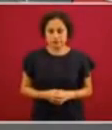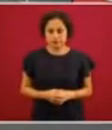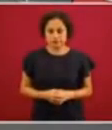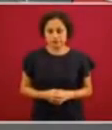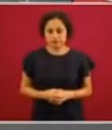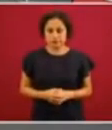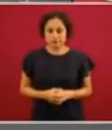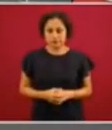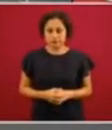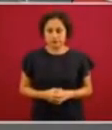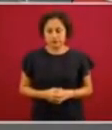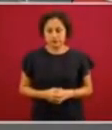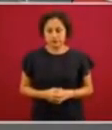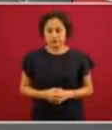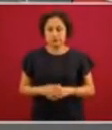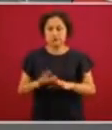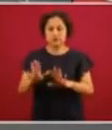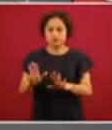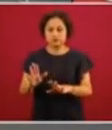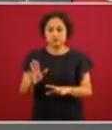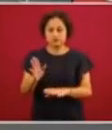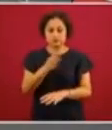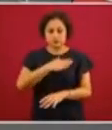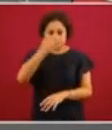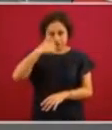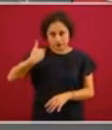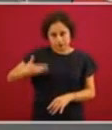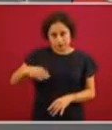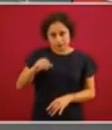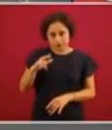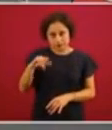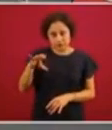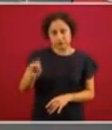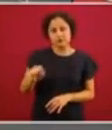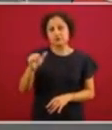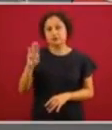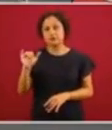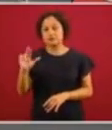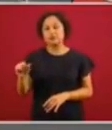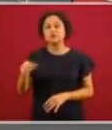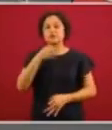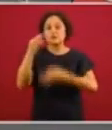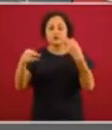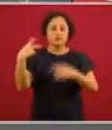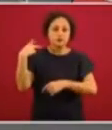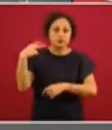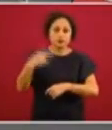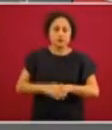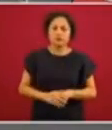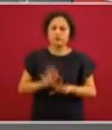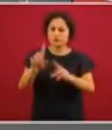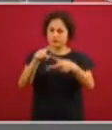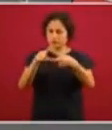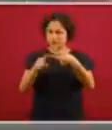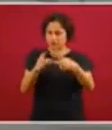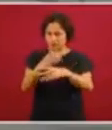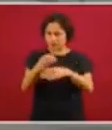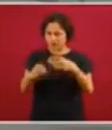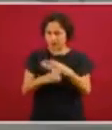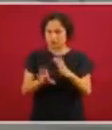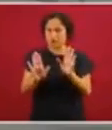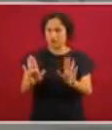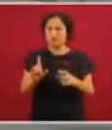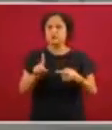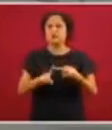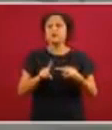¿Ya aprendió? Doctor, buenas noches. Carlos Guzmán de ABA Noticias de Veracruz. 2 cosas. La primera, hace algunos